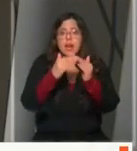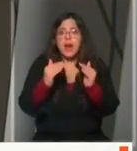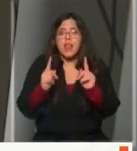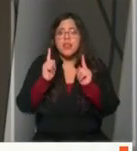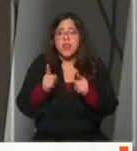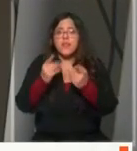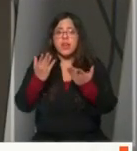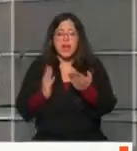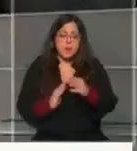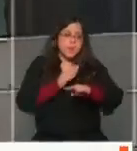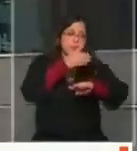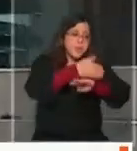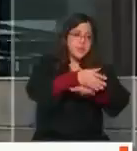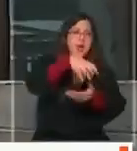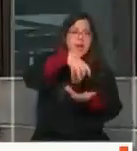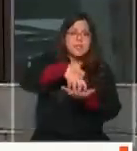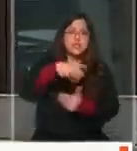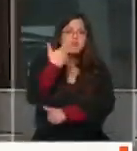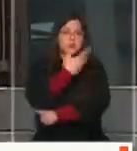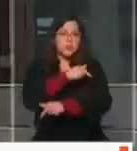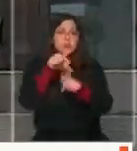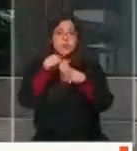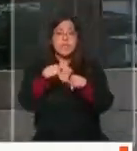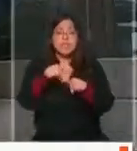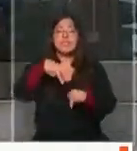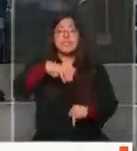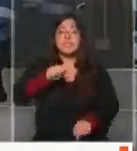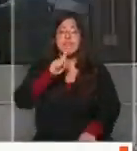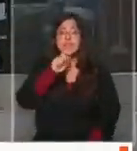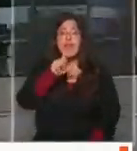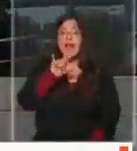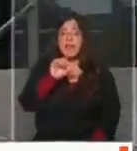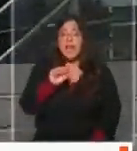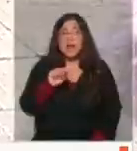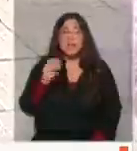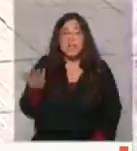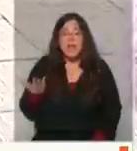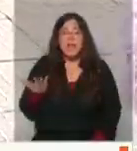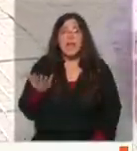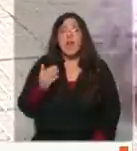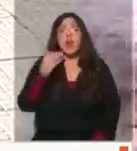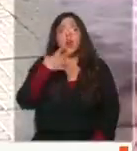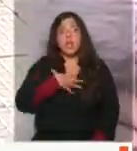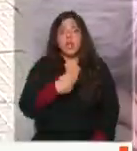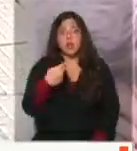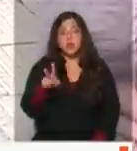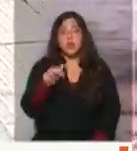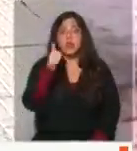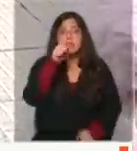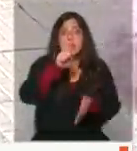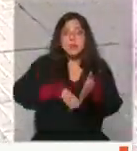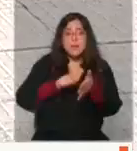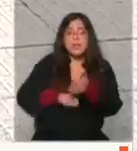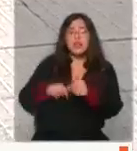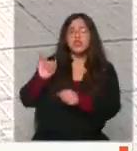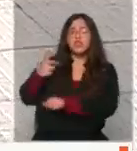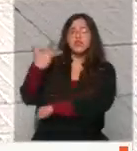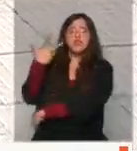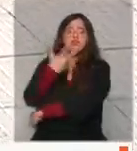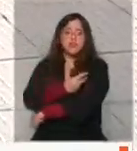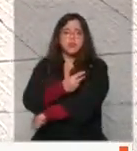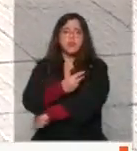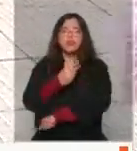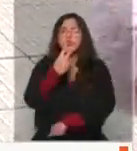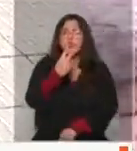a los vacunatorios. Así lo hizo Natalia, que llevó a su hijo de 6 meses. Se la puse hace como unas